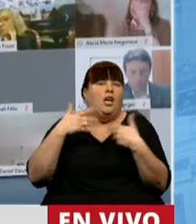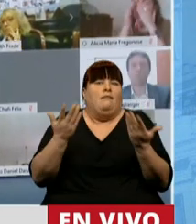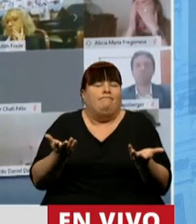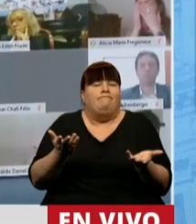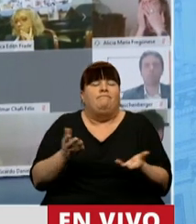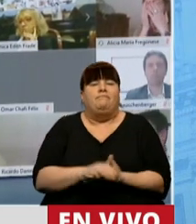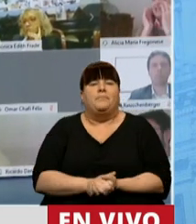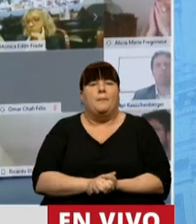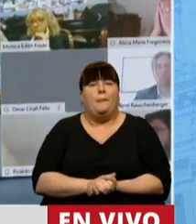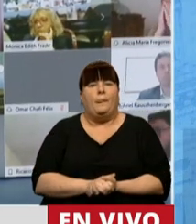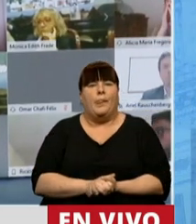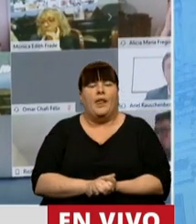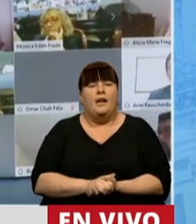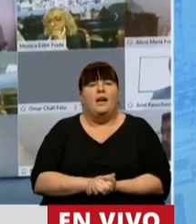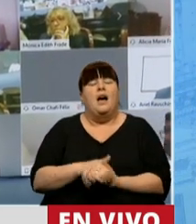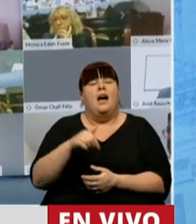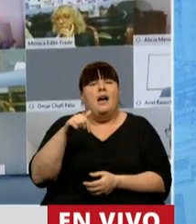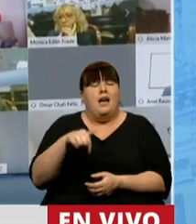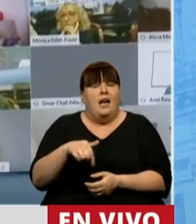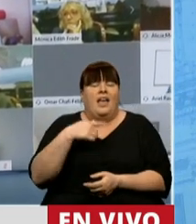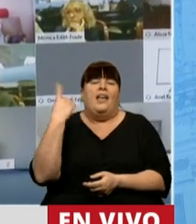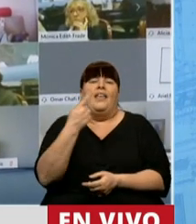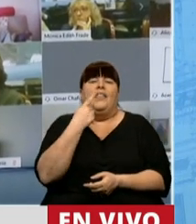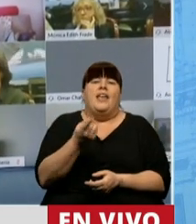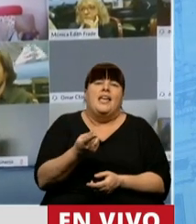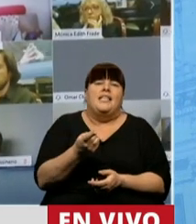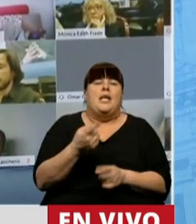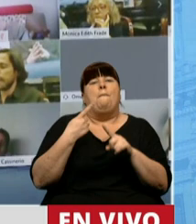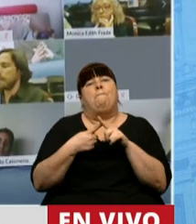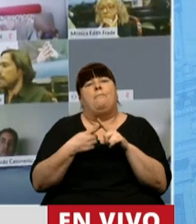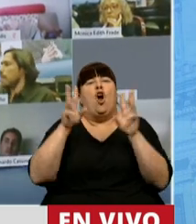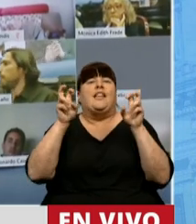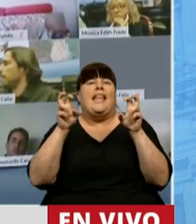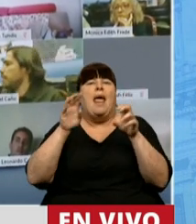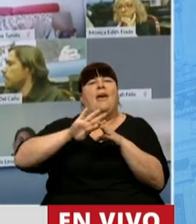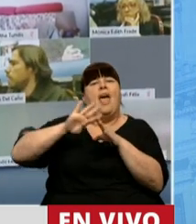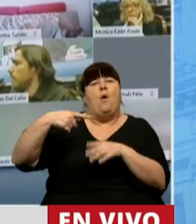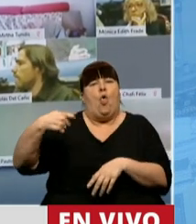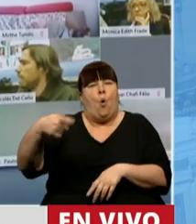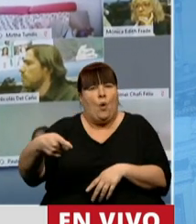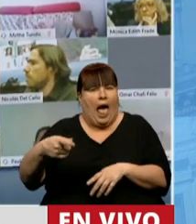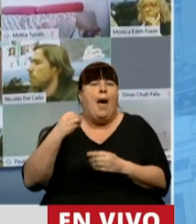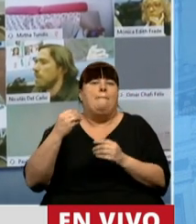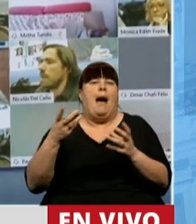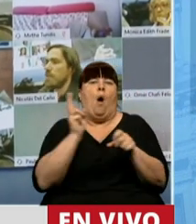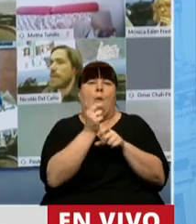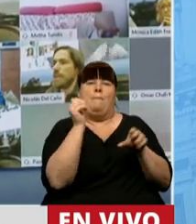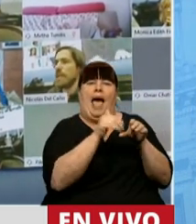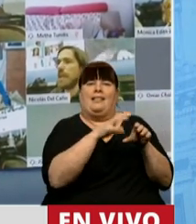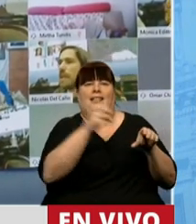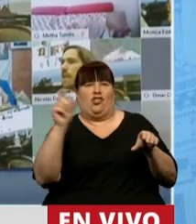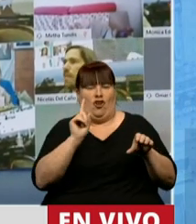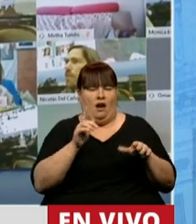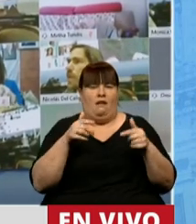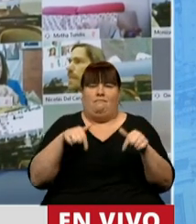digo eh acá se dice es por este por el tema de la reparación histórica no para blindar el fondo de